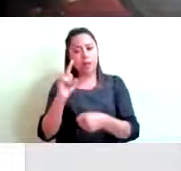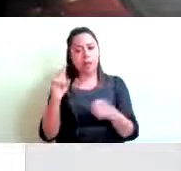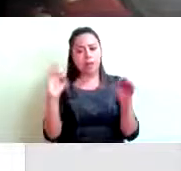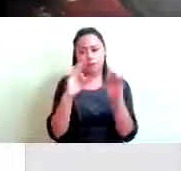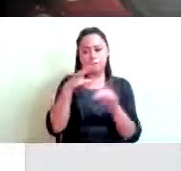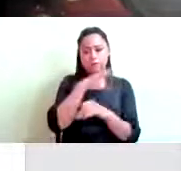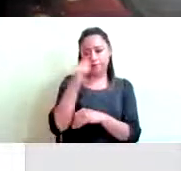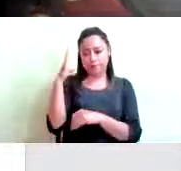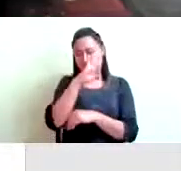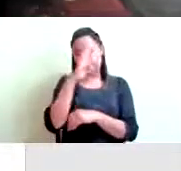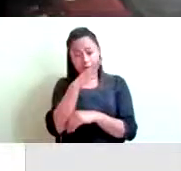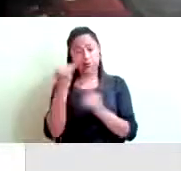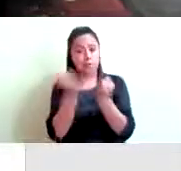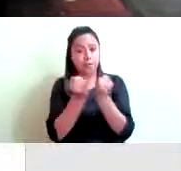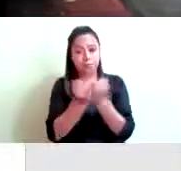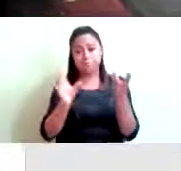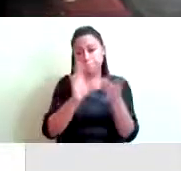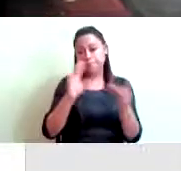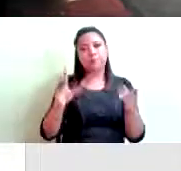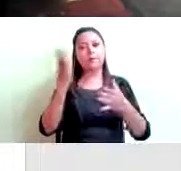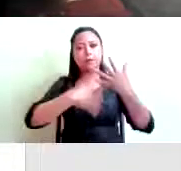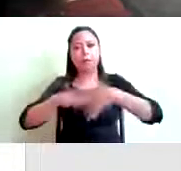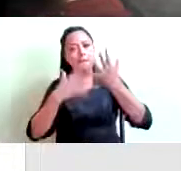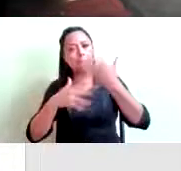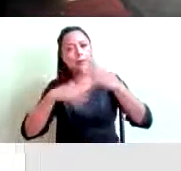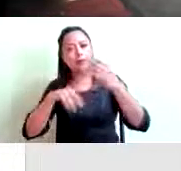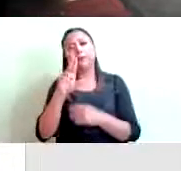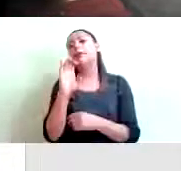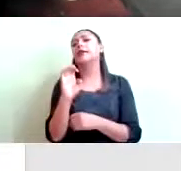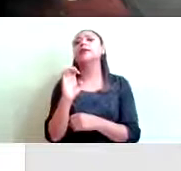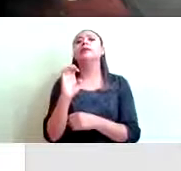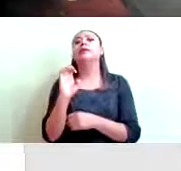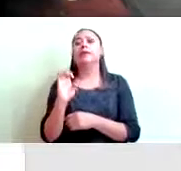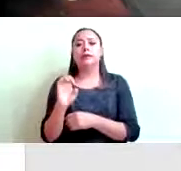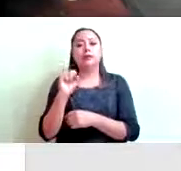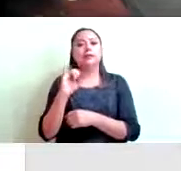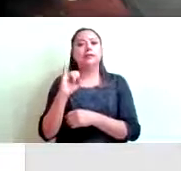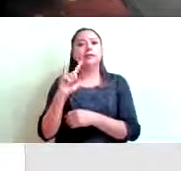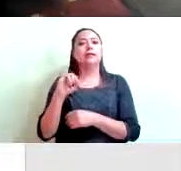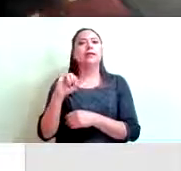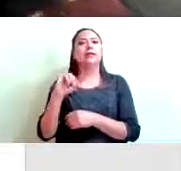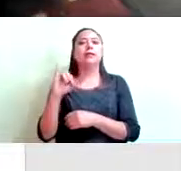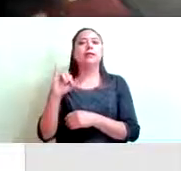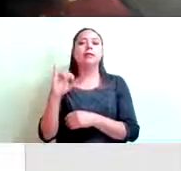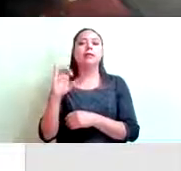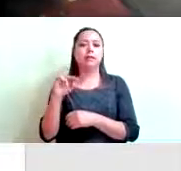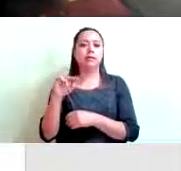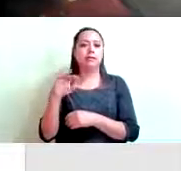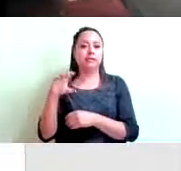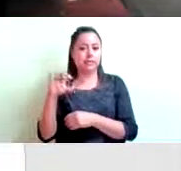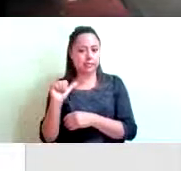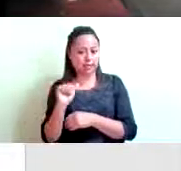de resiliencia, se ha dicho, puede quedarse corto. Deberíamos incluso contemplar el paradigma de